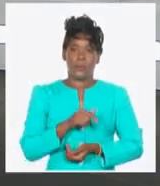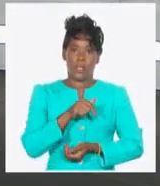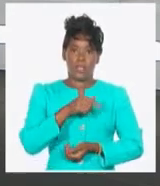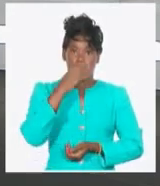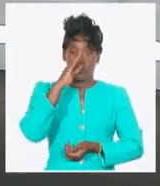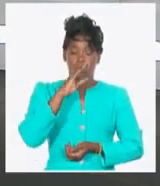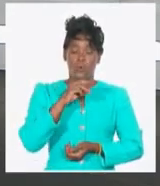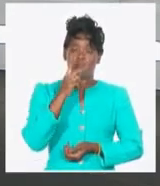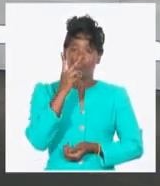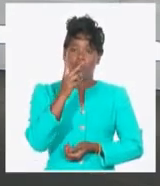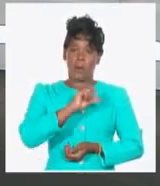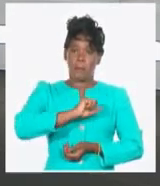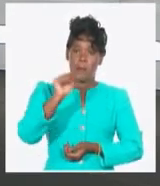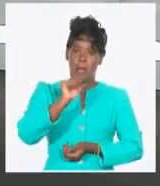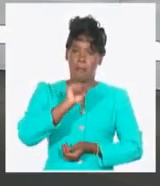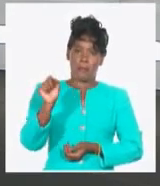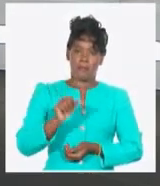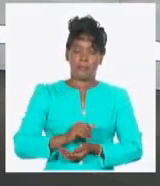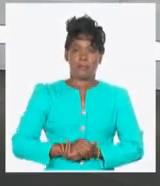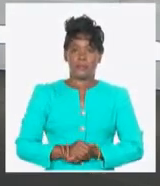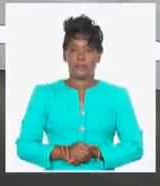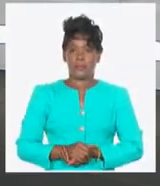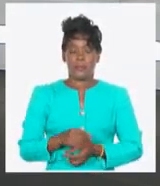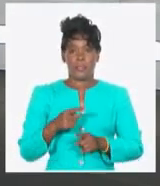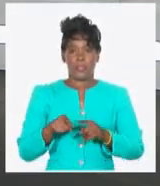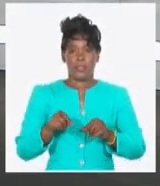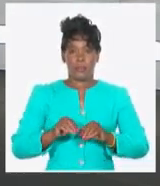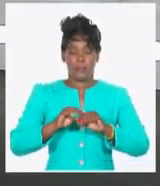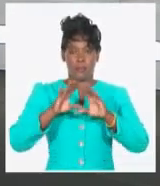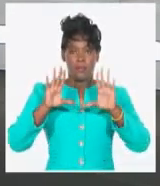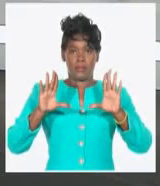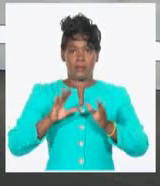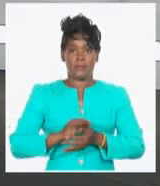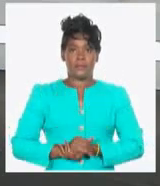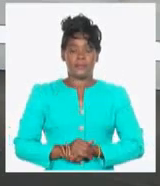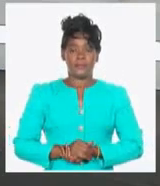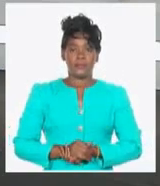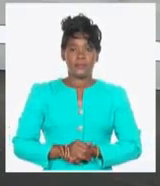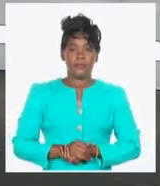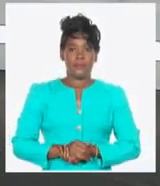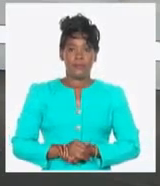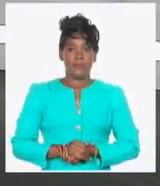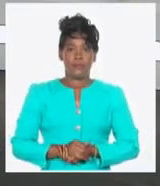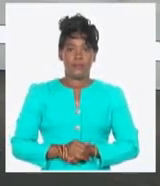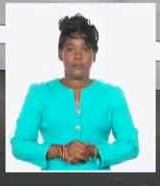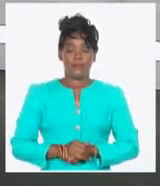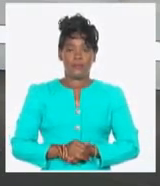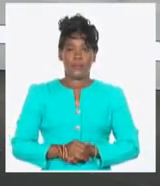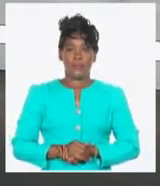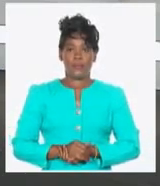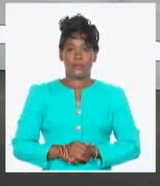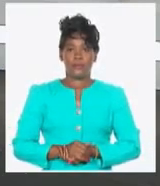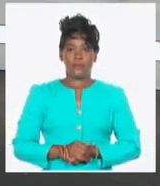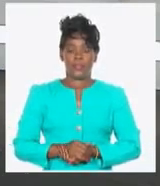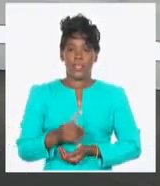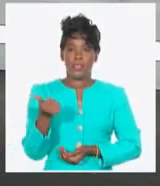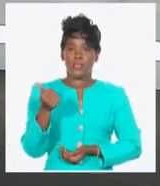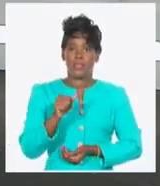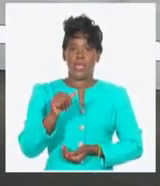reveses. También esta mañana Anisley García en la plataforma 10 metros con puntuación de